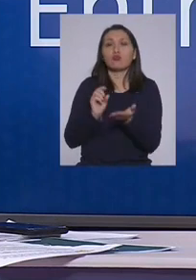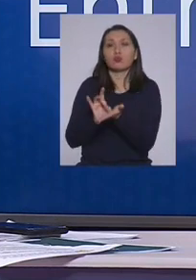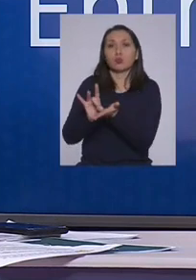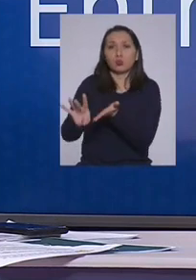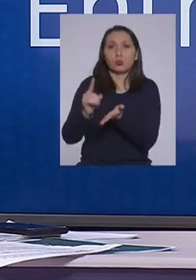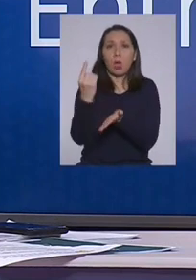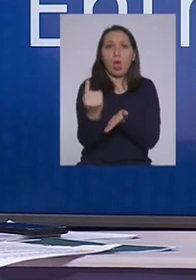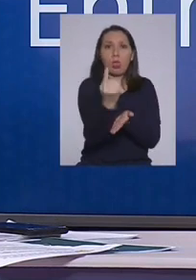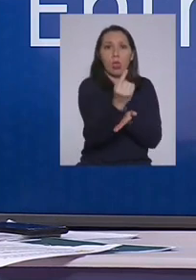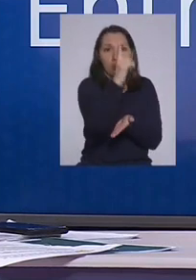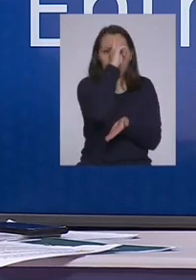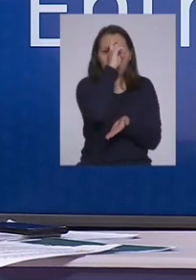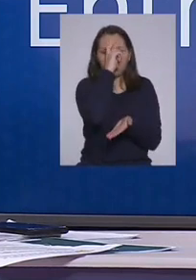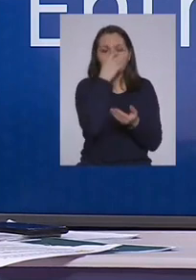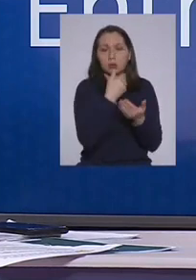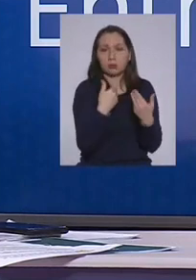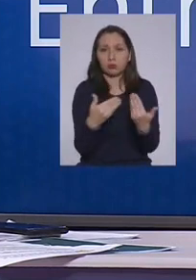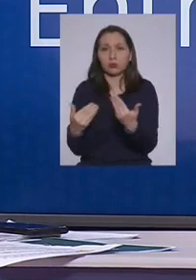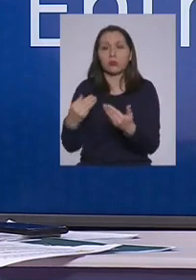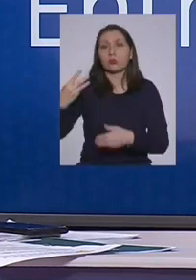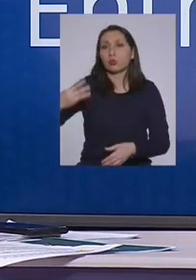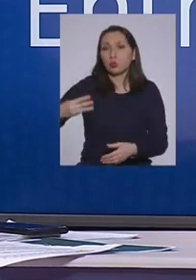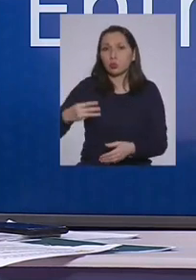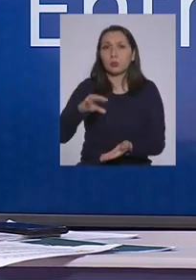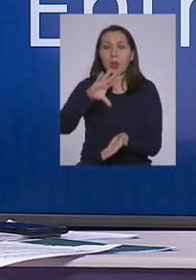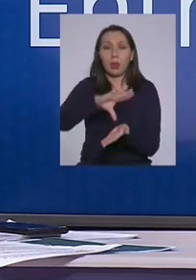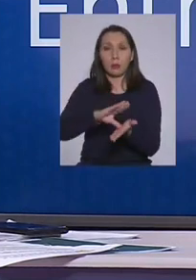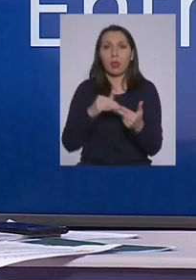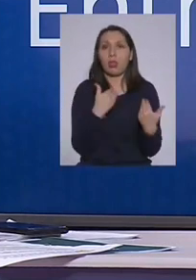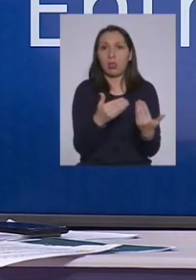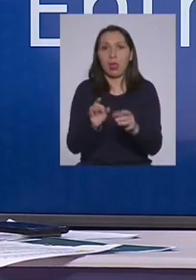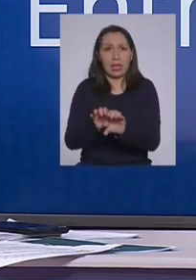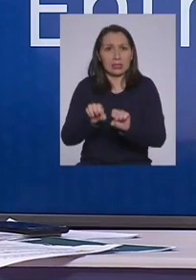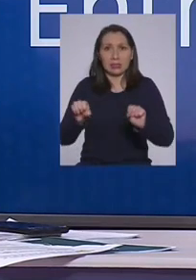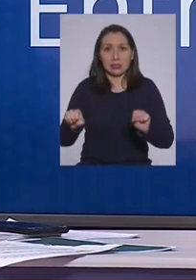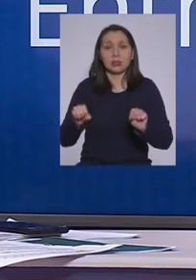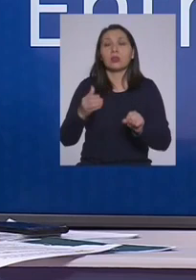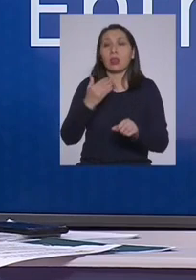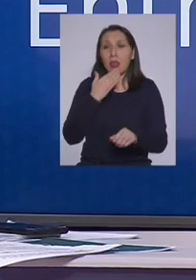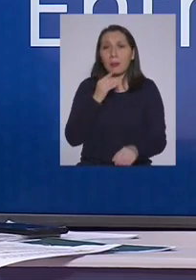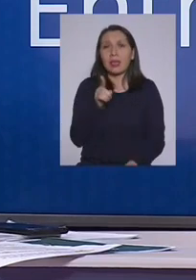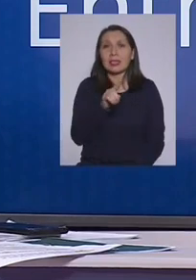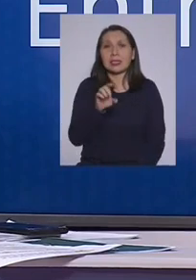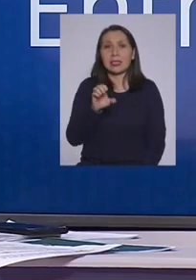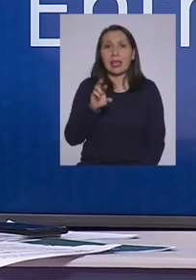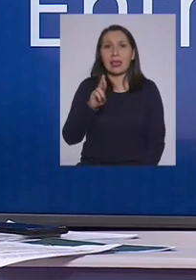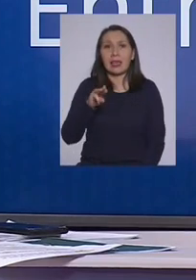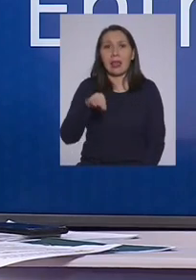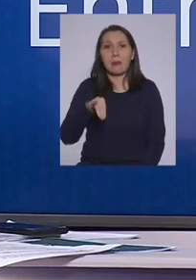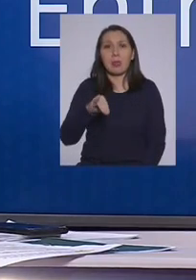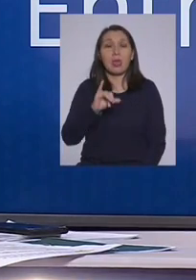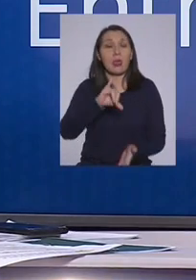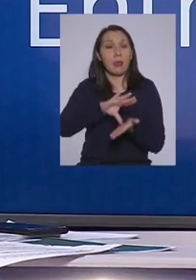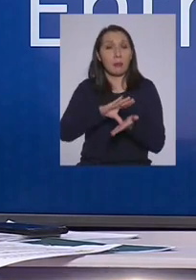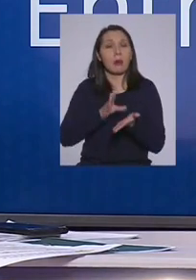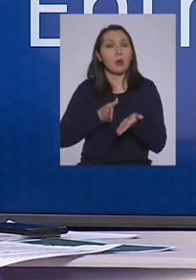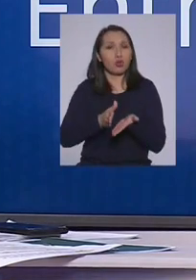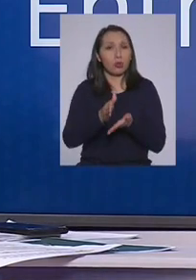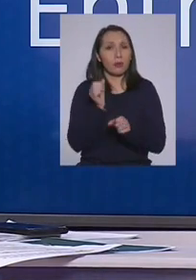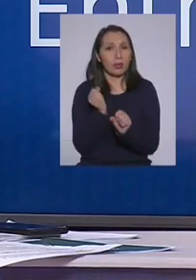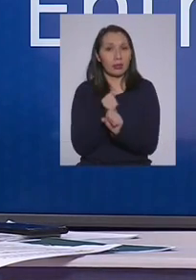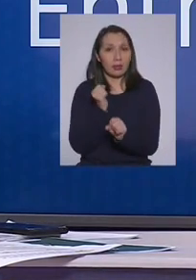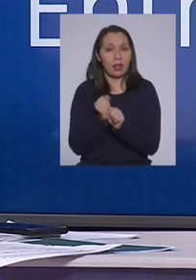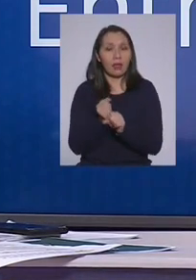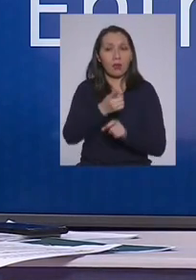de los establecimientos de salud en los municipios del país y también en los seremis del país para poder seguir